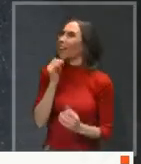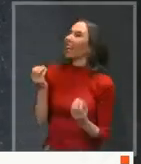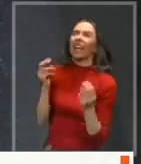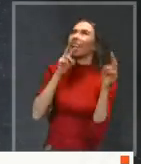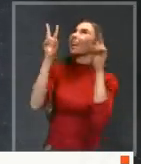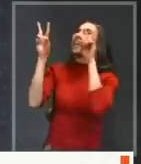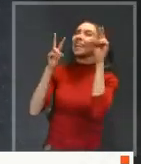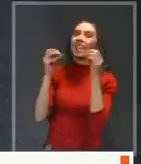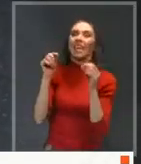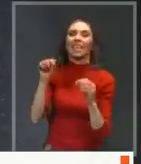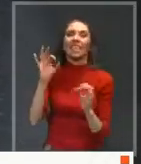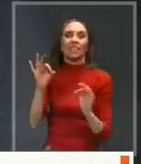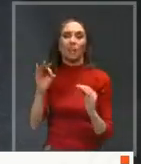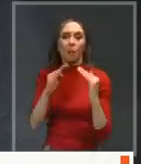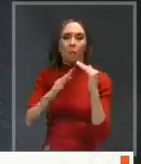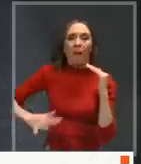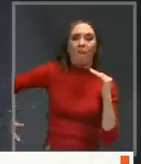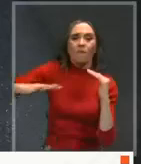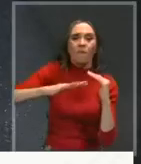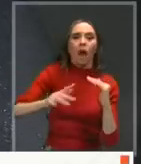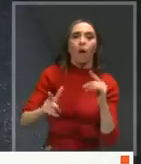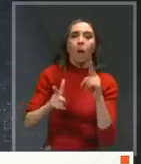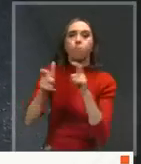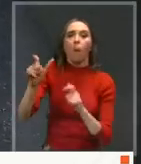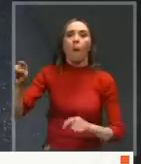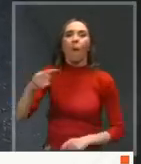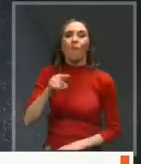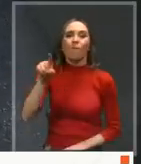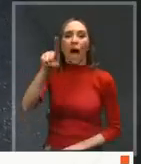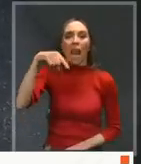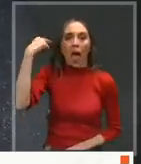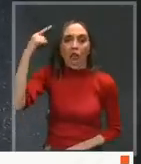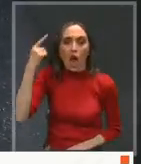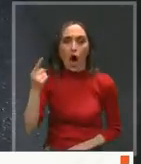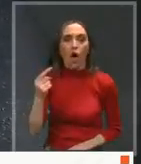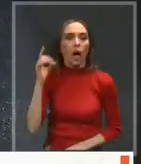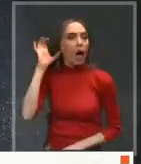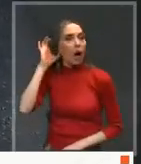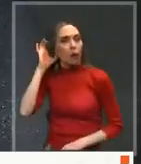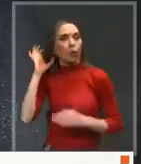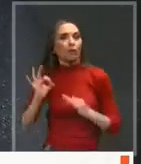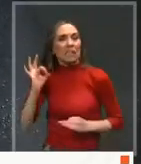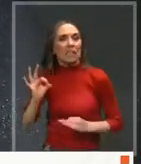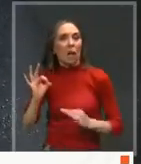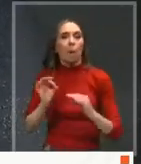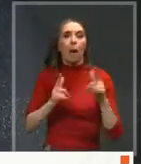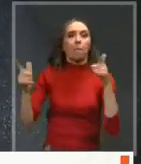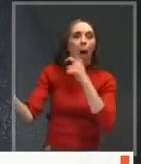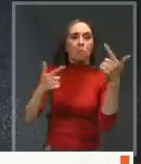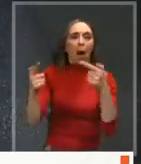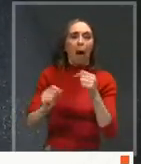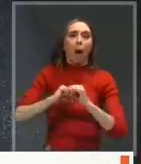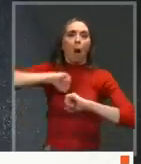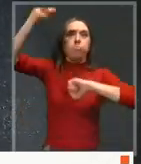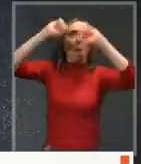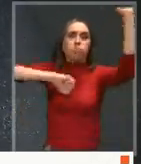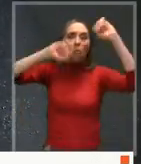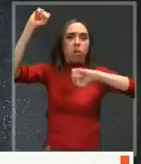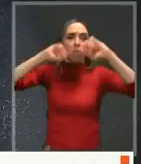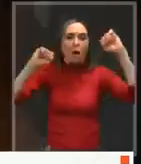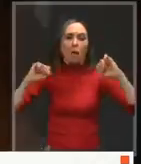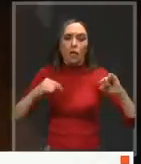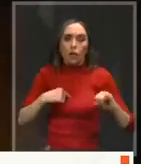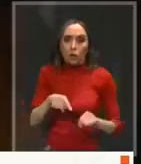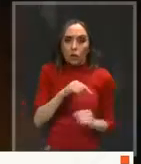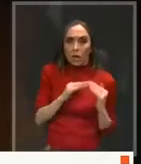acá siempre iba las locas, siempre se está escuchando balaceras, juegos artificiales, nos